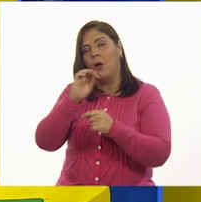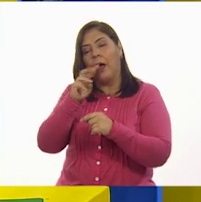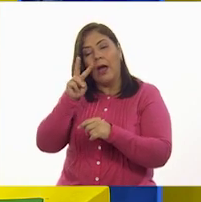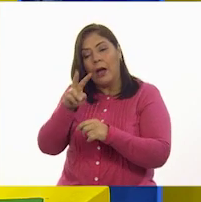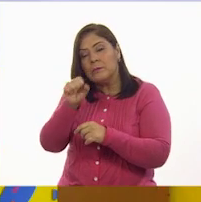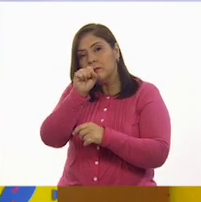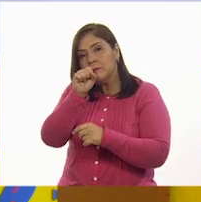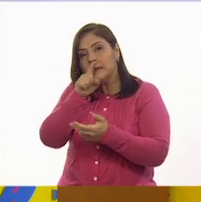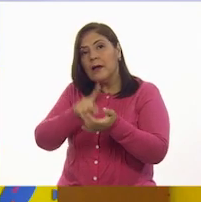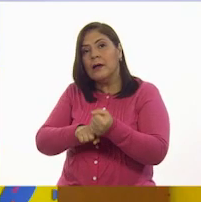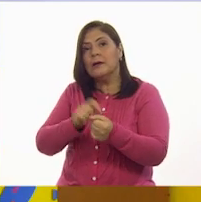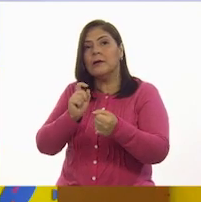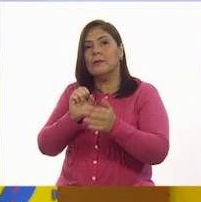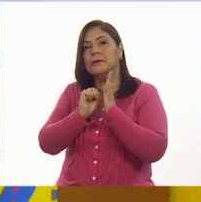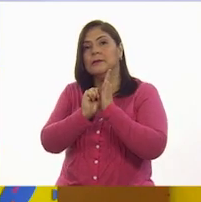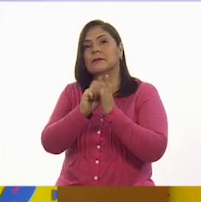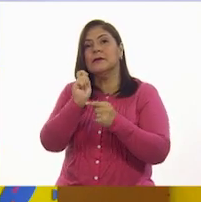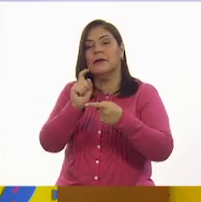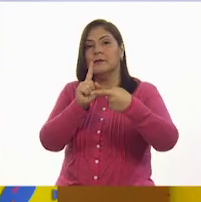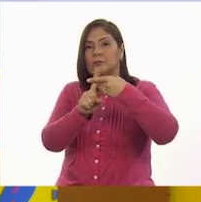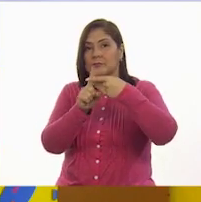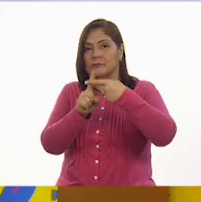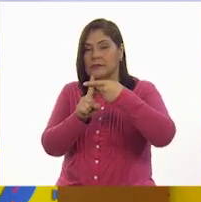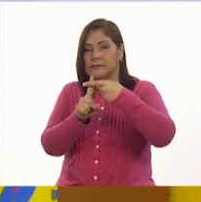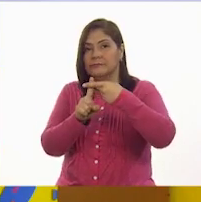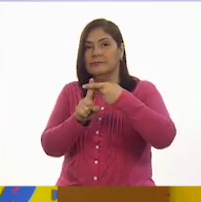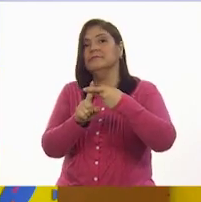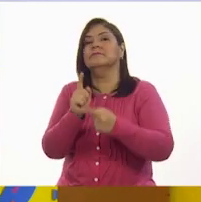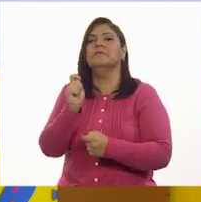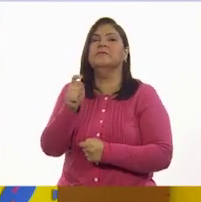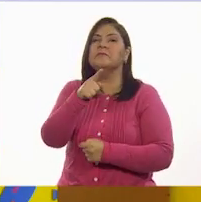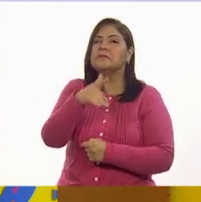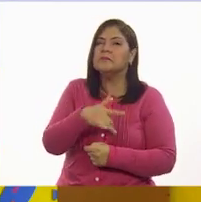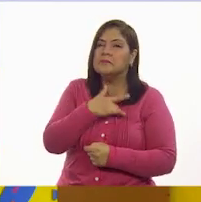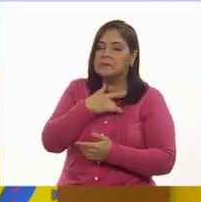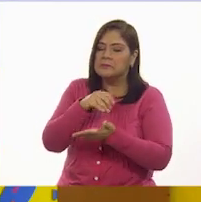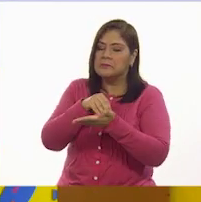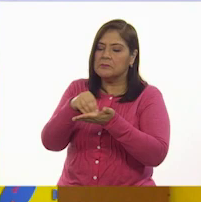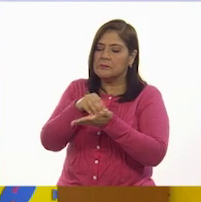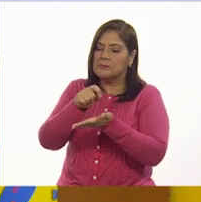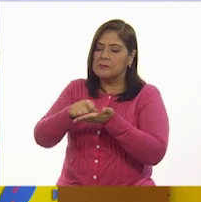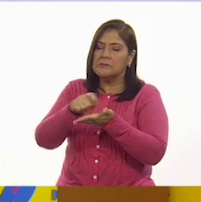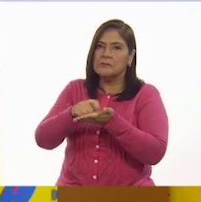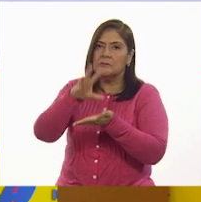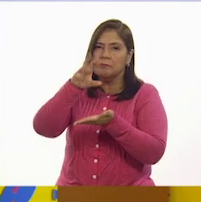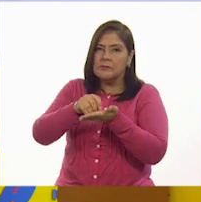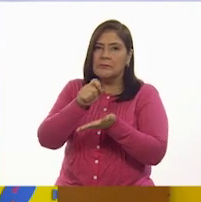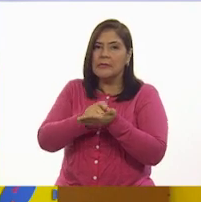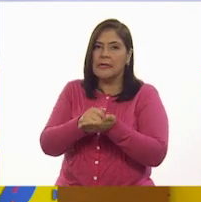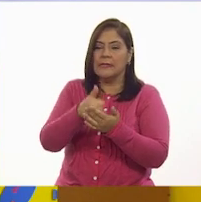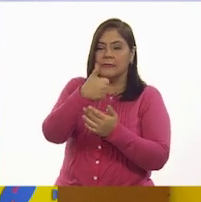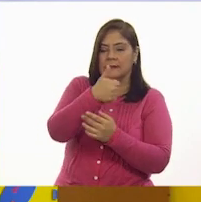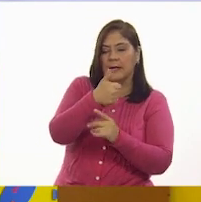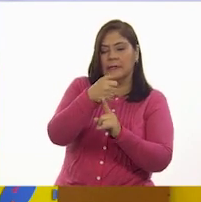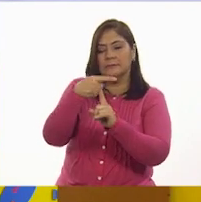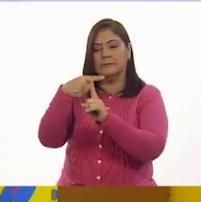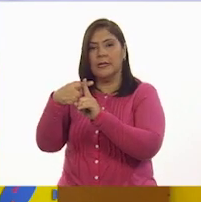Ustedes en casa escriban cuál es el resultado de sumar 6